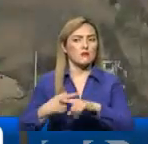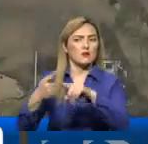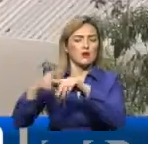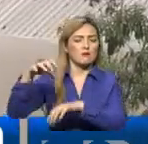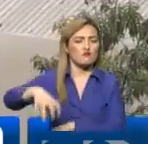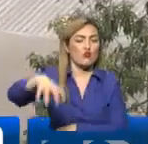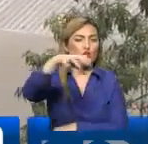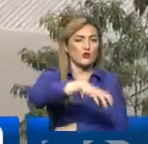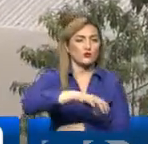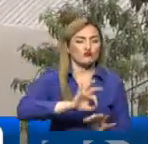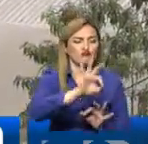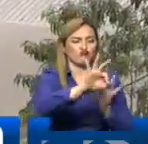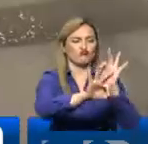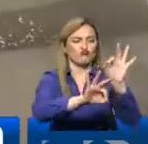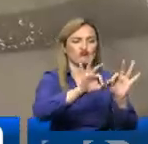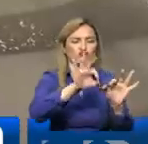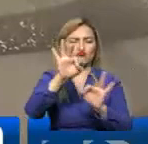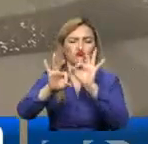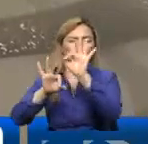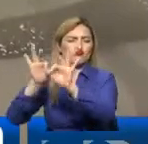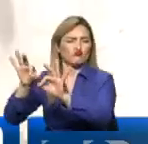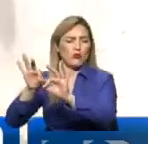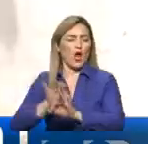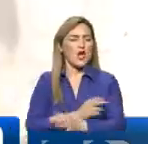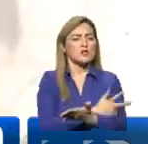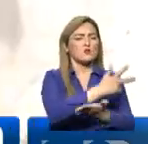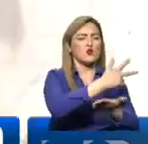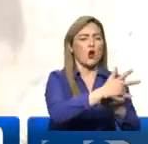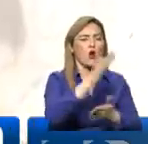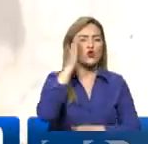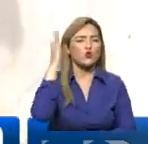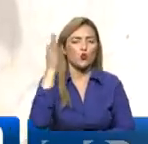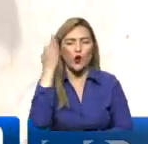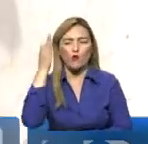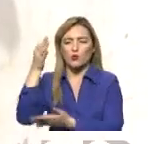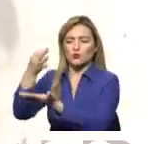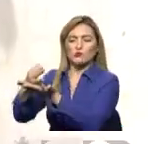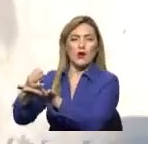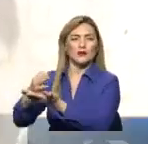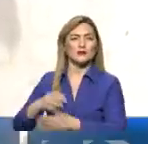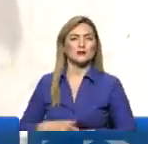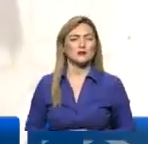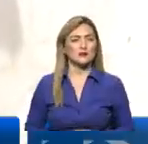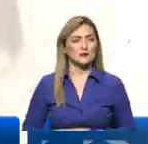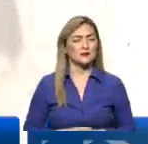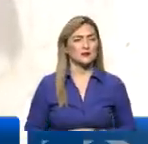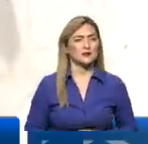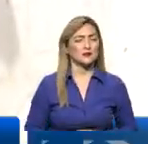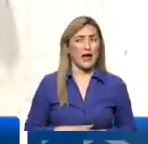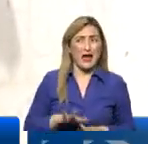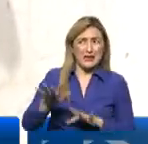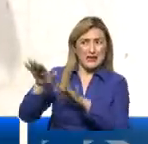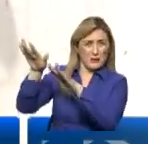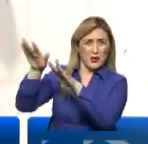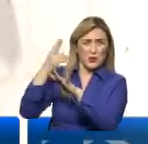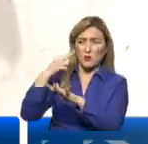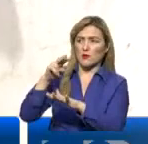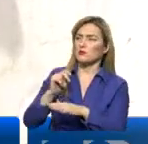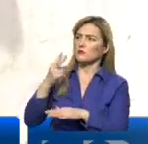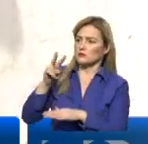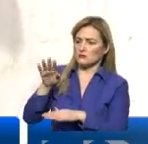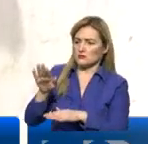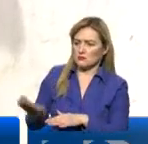especialmente en chimborazo tungurahua y cotopaxi y por arriba está casi como la tierra de la tierra negra está tapado todo cuando se